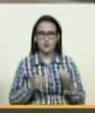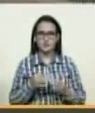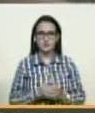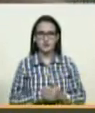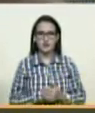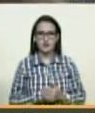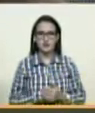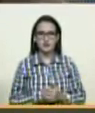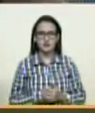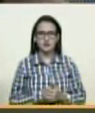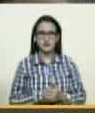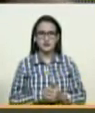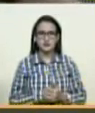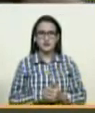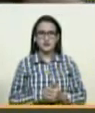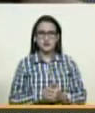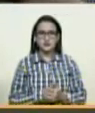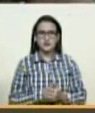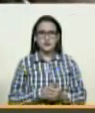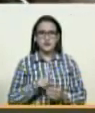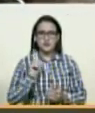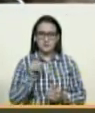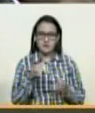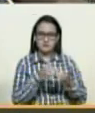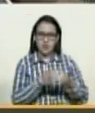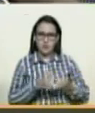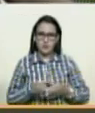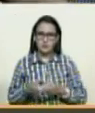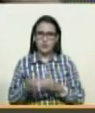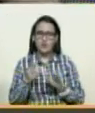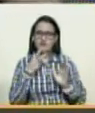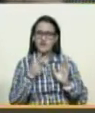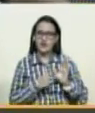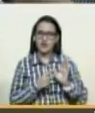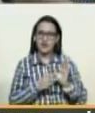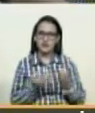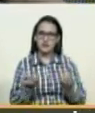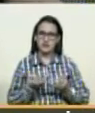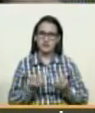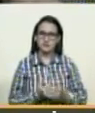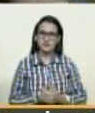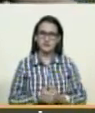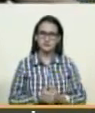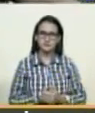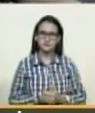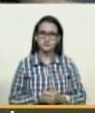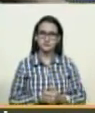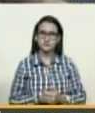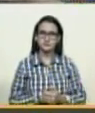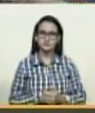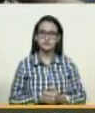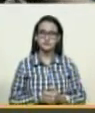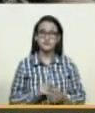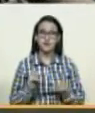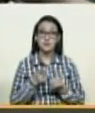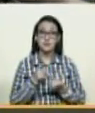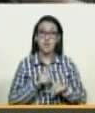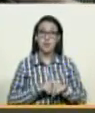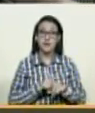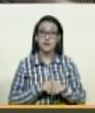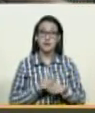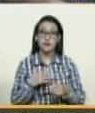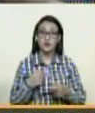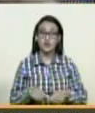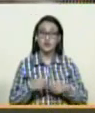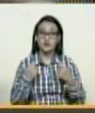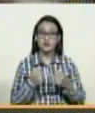además van conformando una verdad inobjetable y quienes trataron en un primer momento de subestimar el